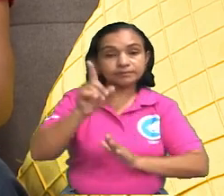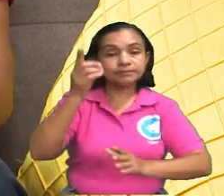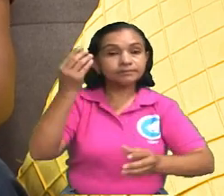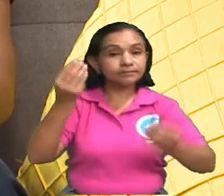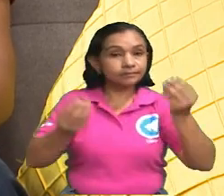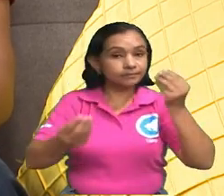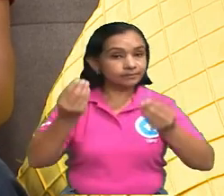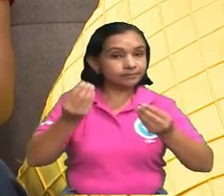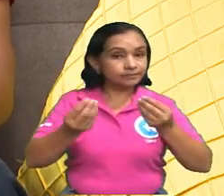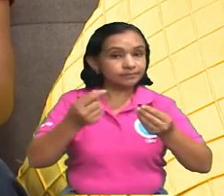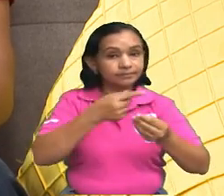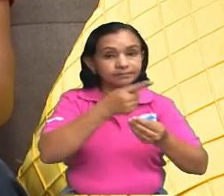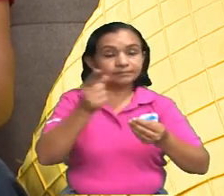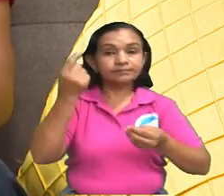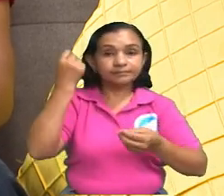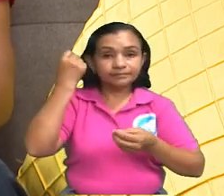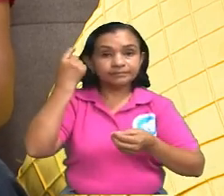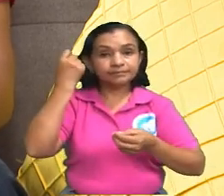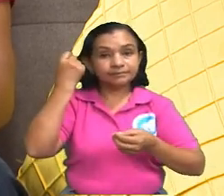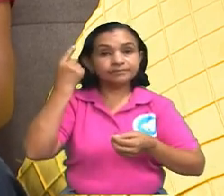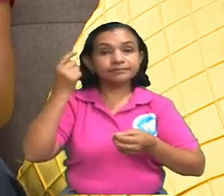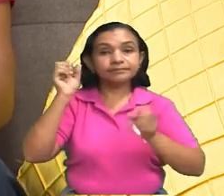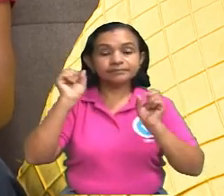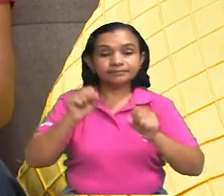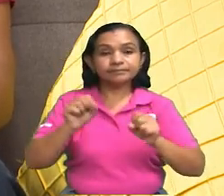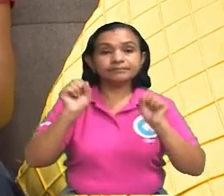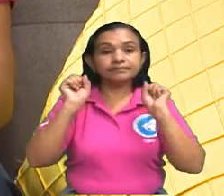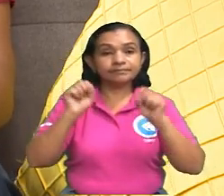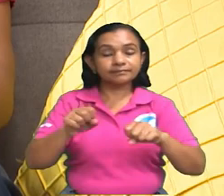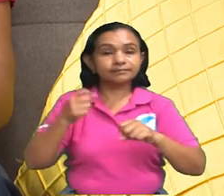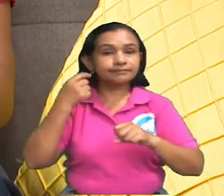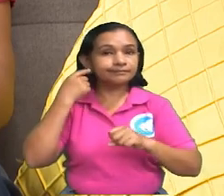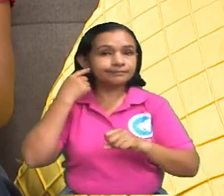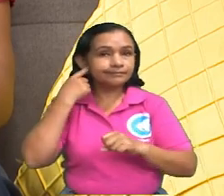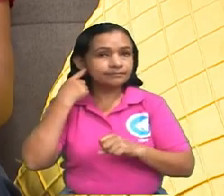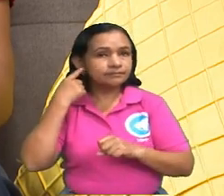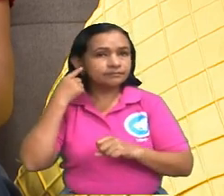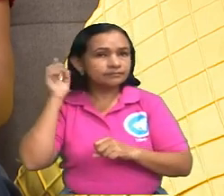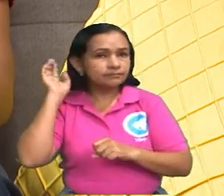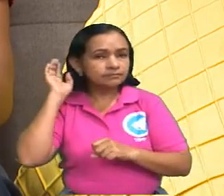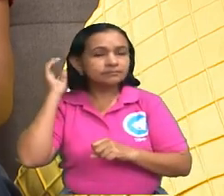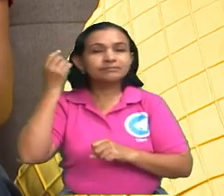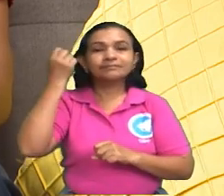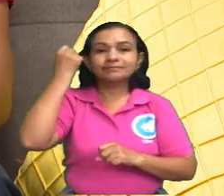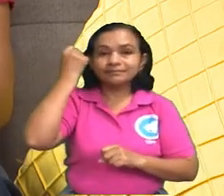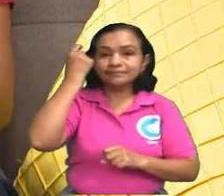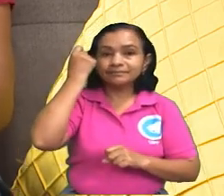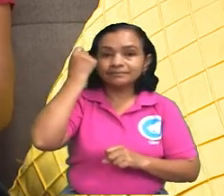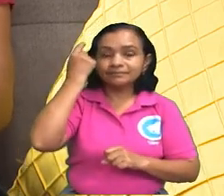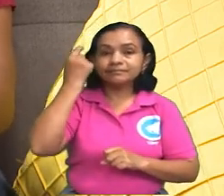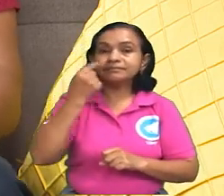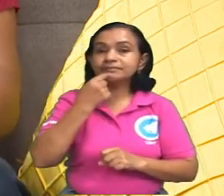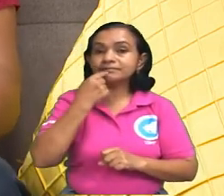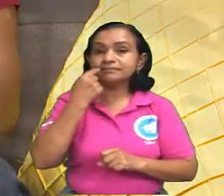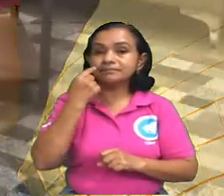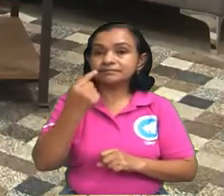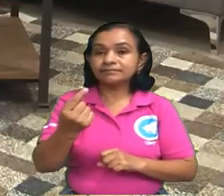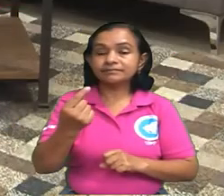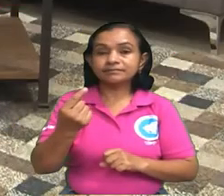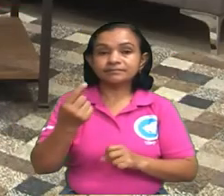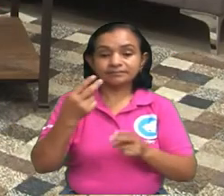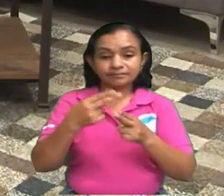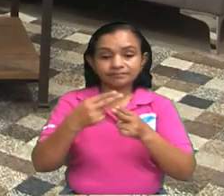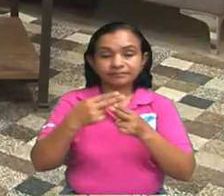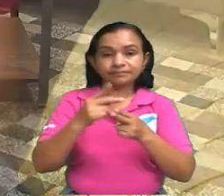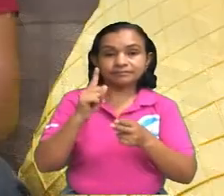hoy de la comprensión que se tenga, de la capacidad de oír y entender el decir. A nombre de